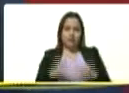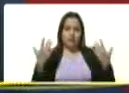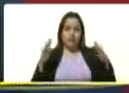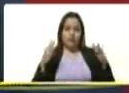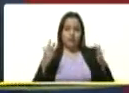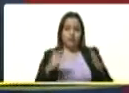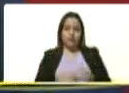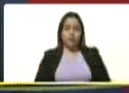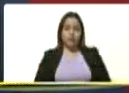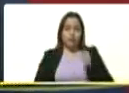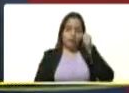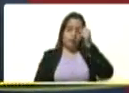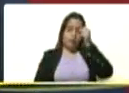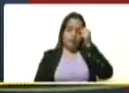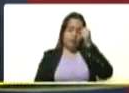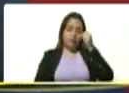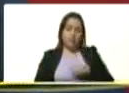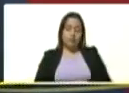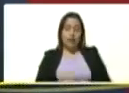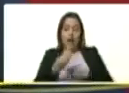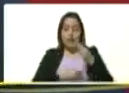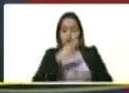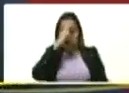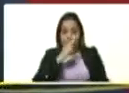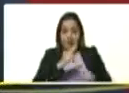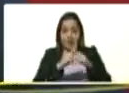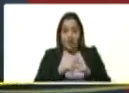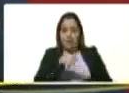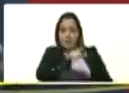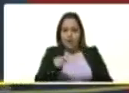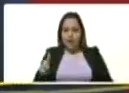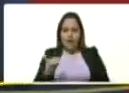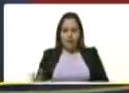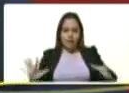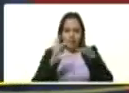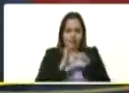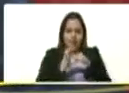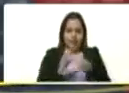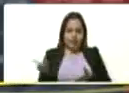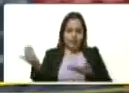rendir homenaje a los artífices de esta alianza.